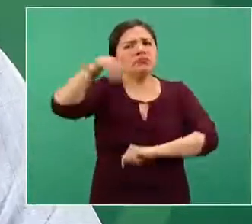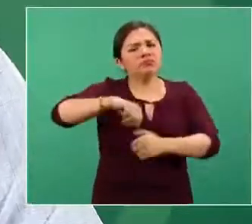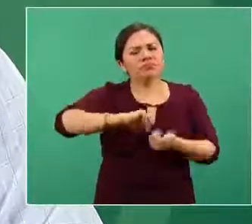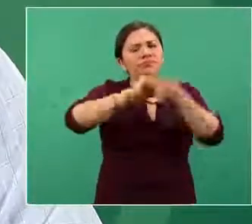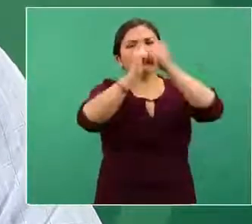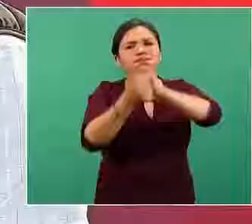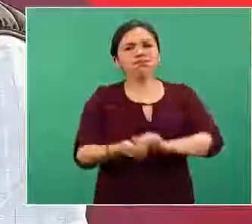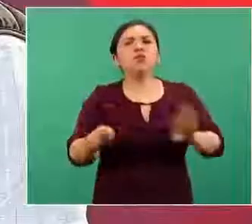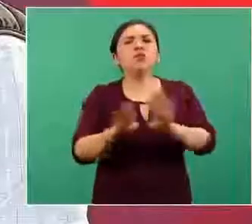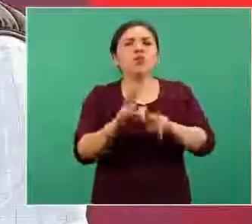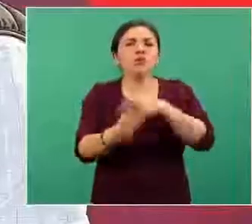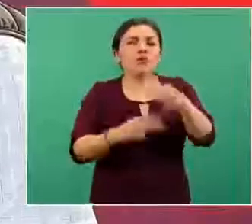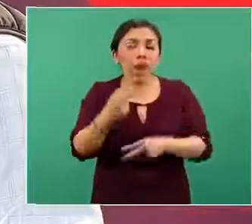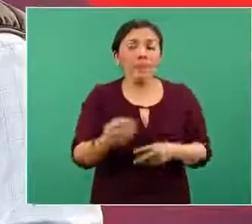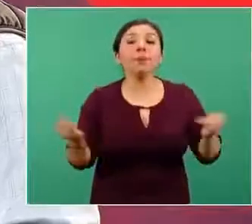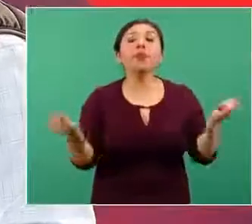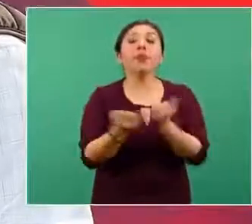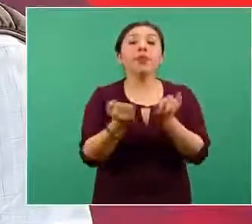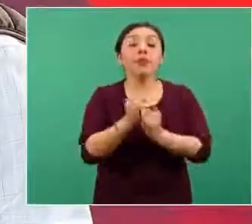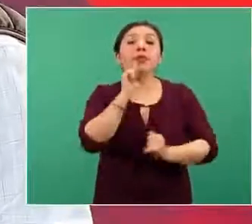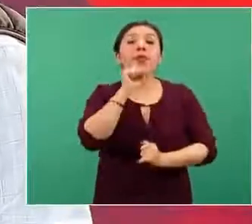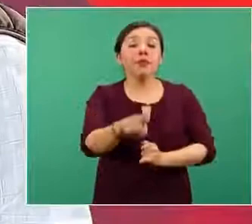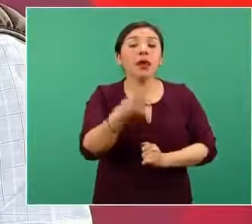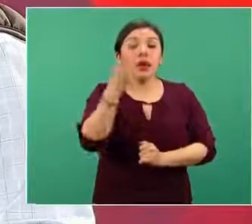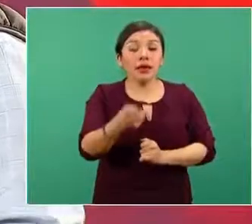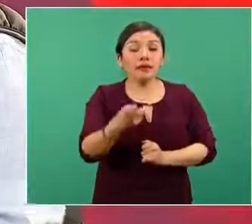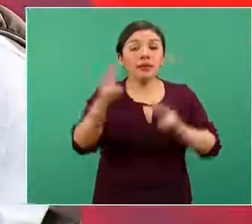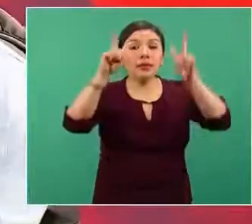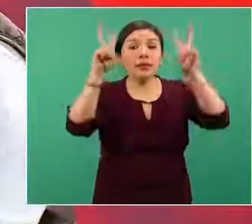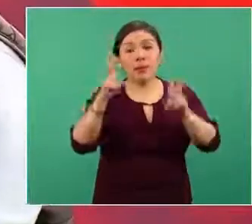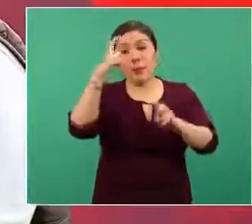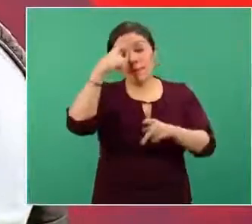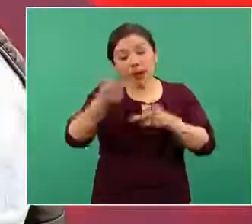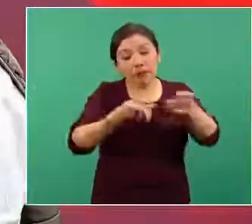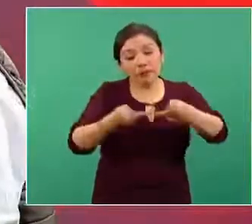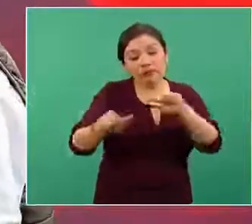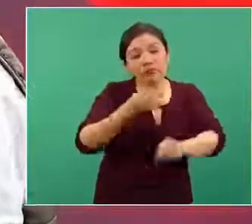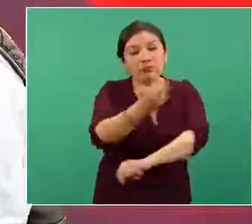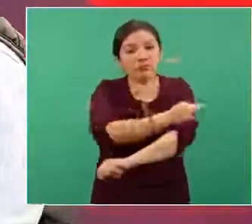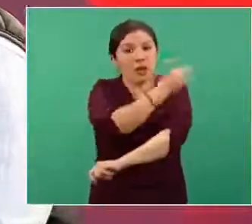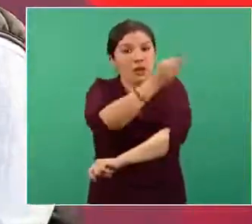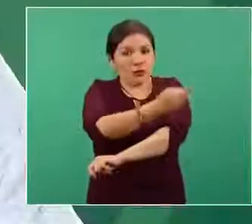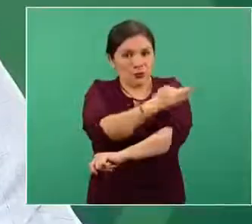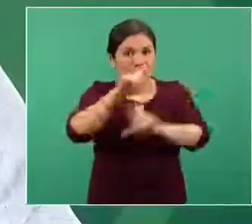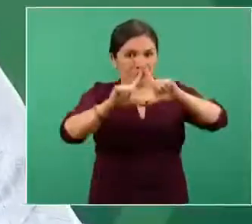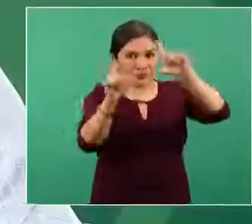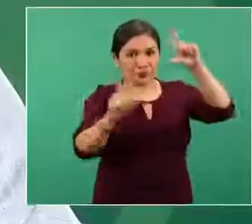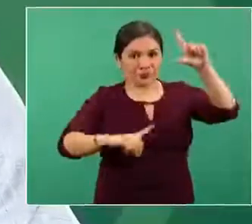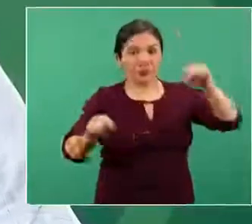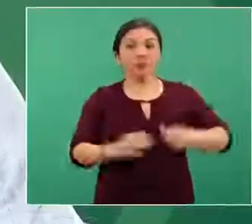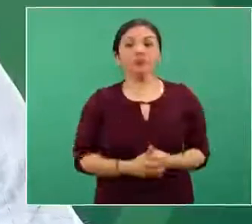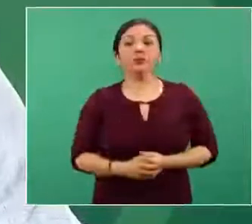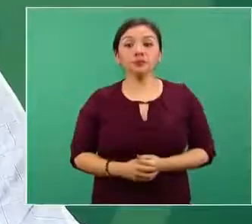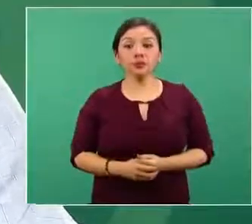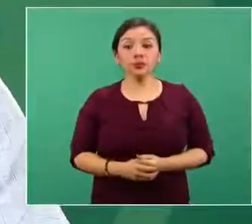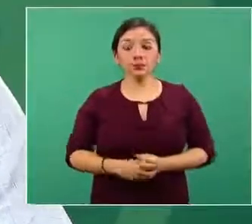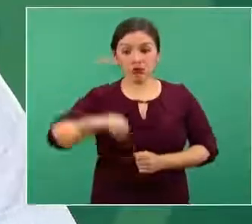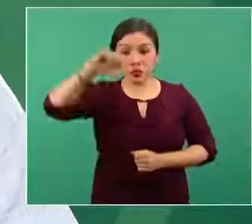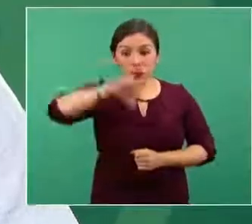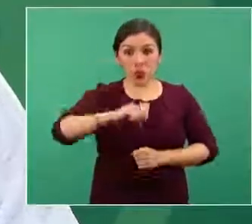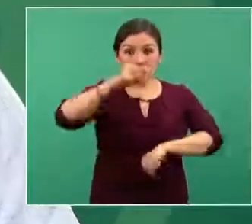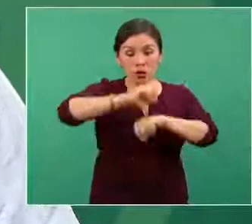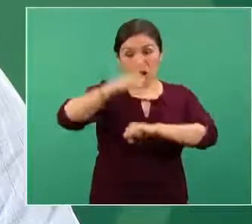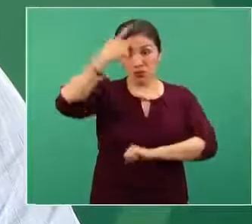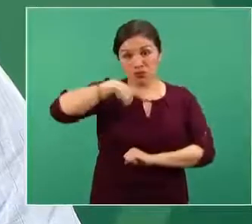México, así como del avance de la Estrategia Nacional de Vacunación. Esta noche no